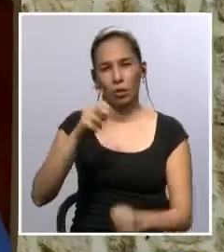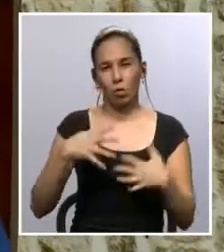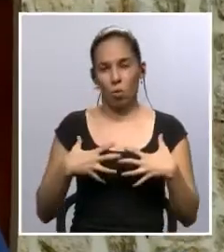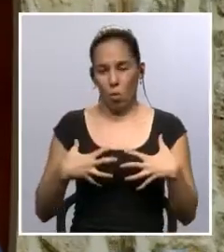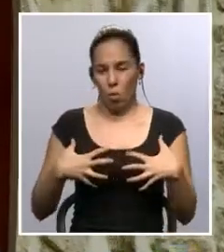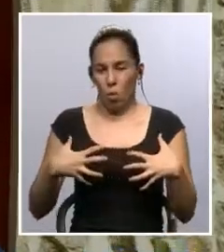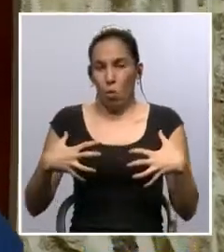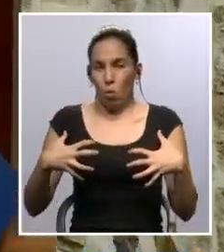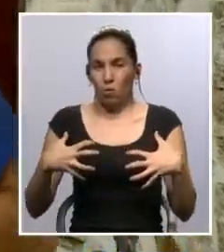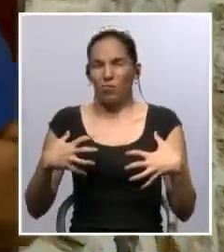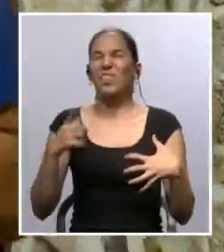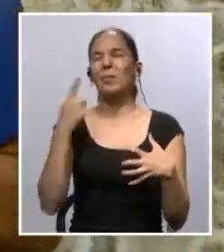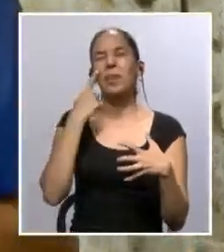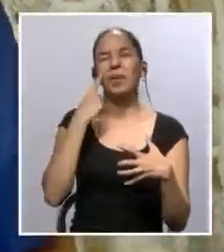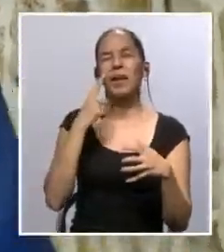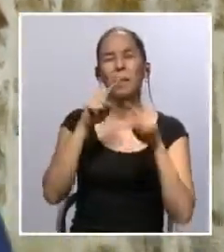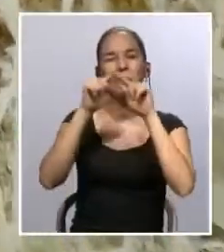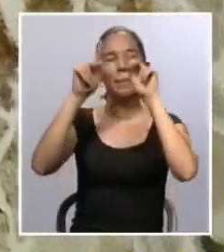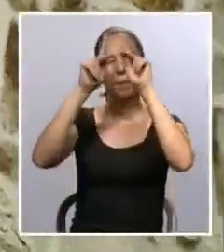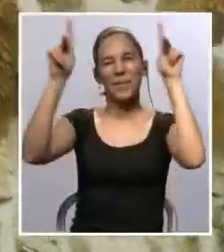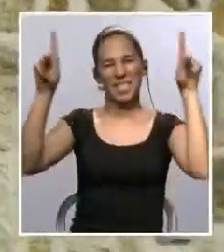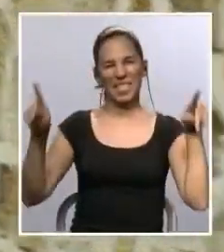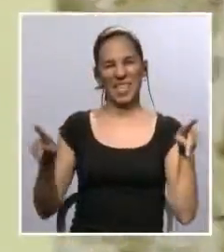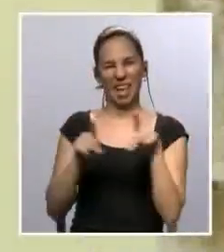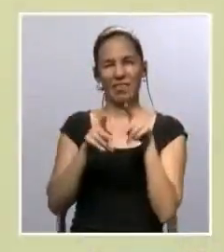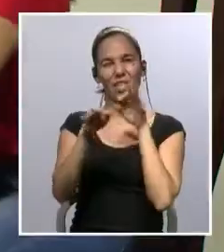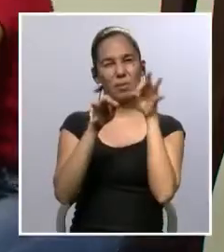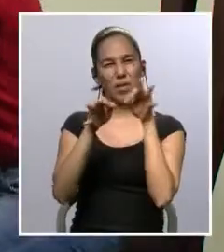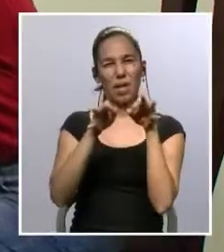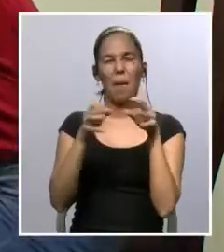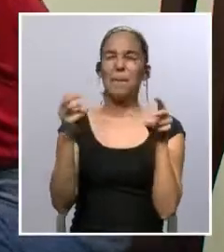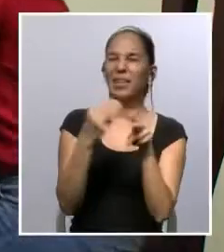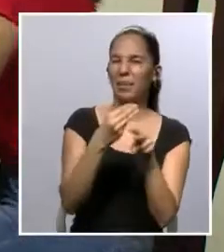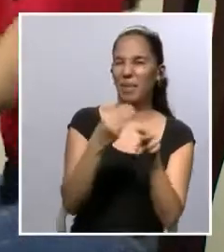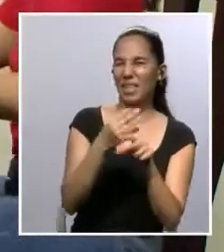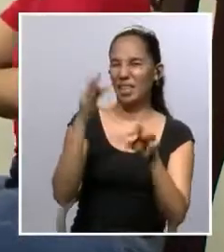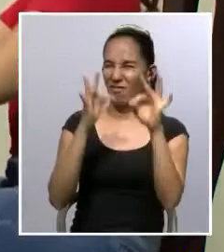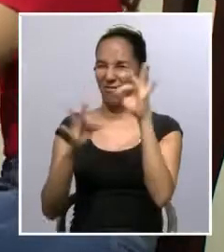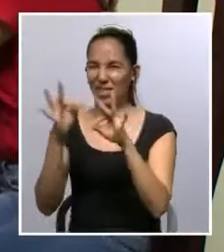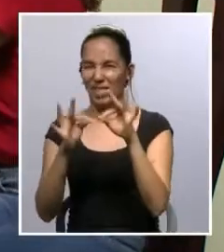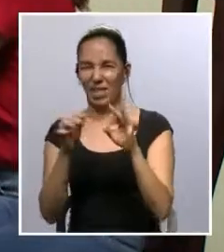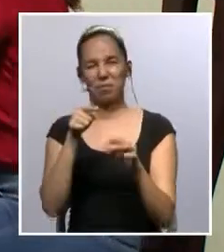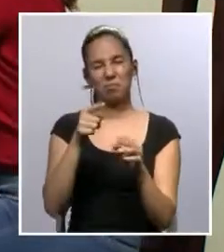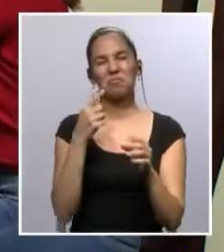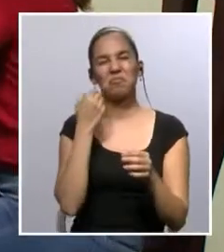pizarra, algo sencillo, pero okay, para explicar el concepto desde la perspectiva física.